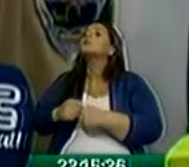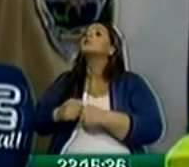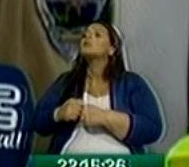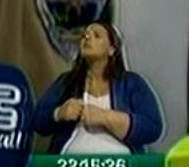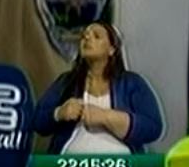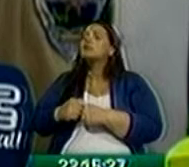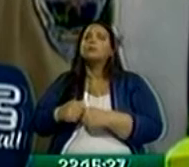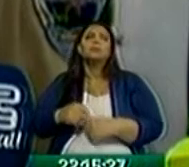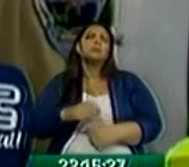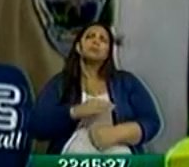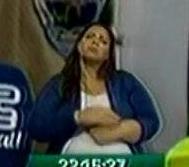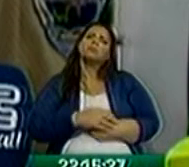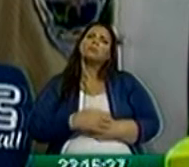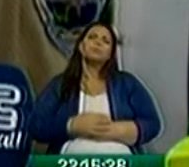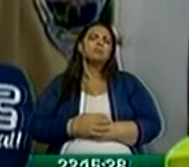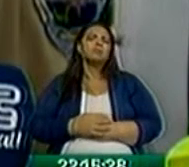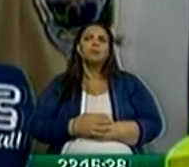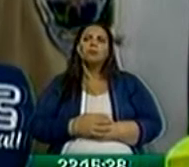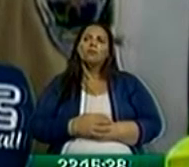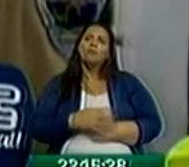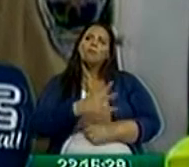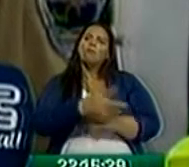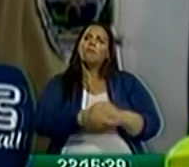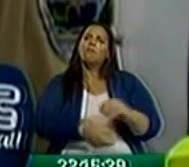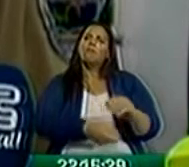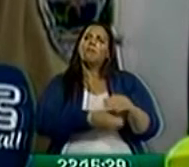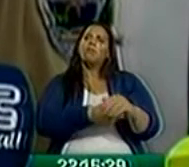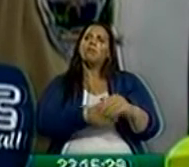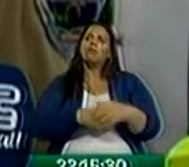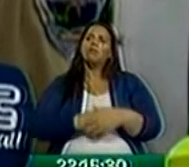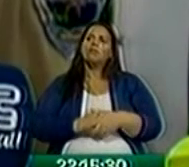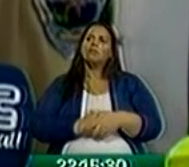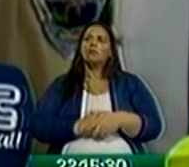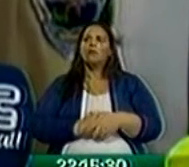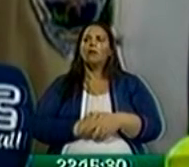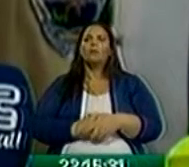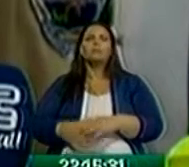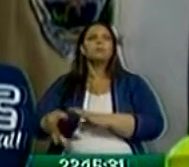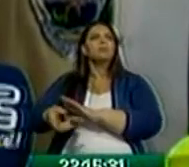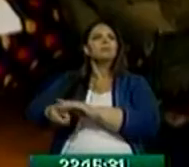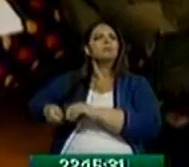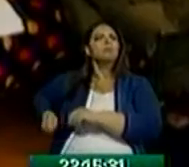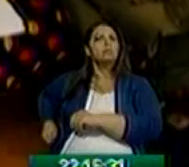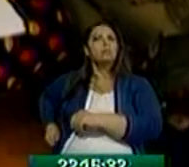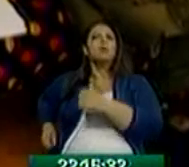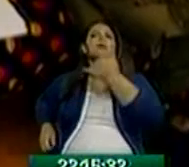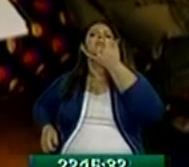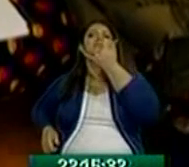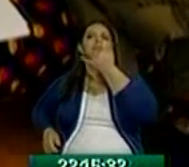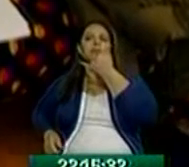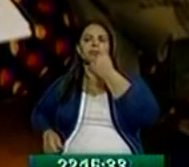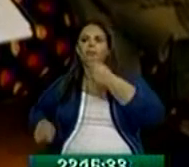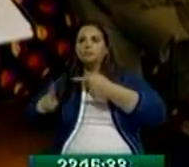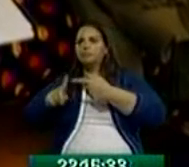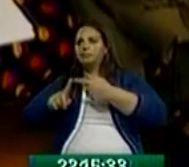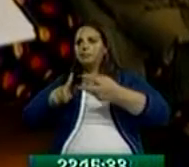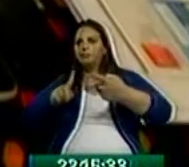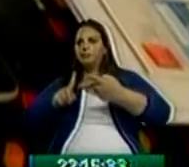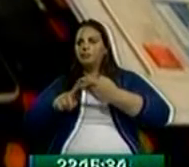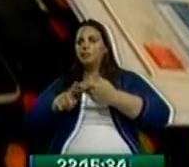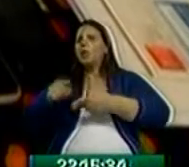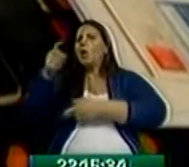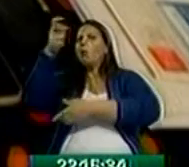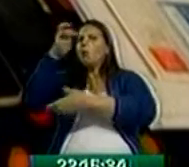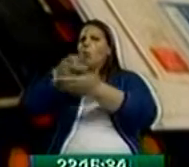tipos de letras impresas, 167, citaciones manuales de tránsitos, 807. A esto se suman 2 matrículas de vehículos,